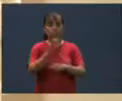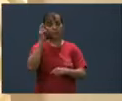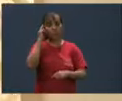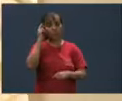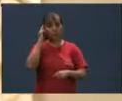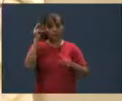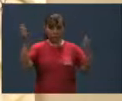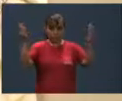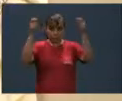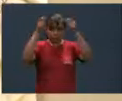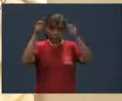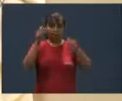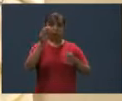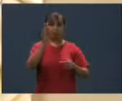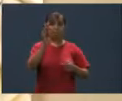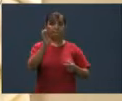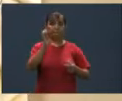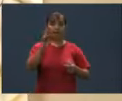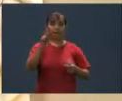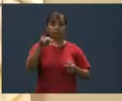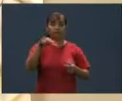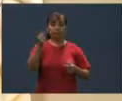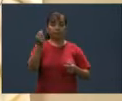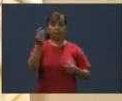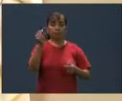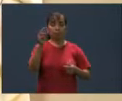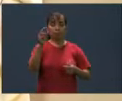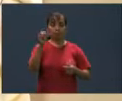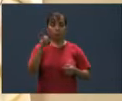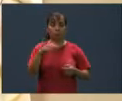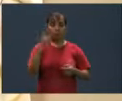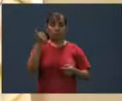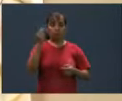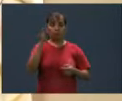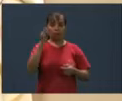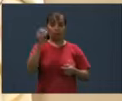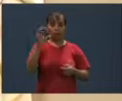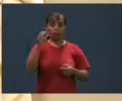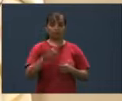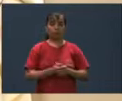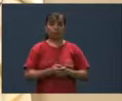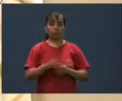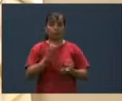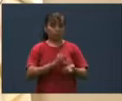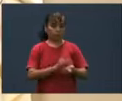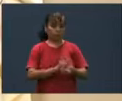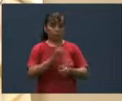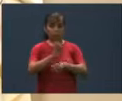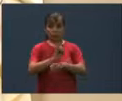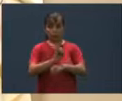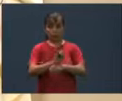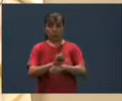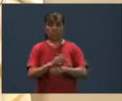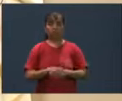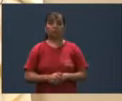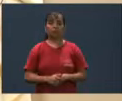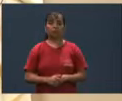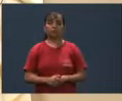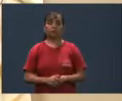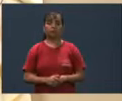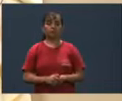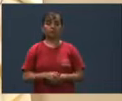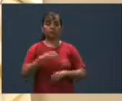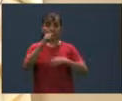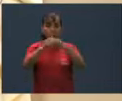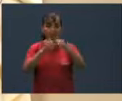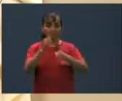San Bernardo Abad, doctor de la iglesia. Es abad del monasterio del Cister en